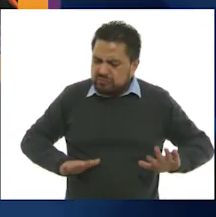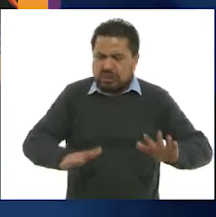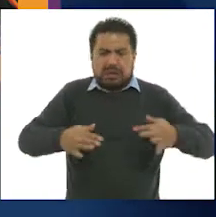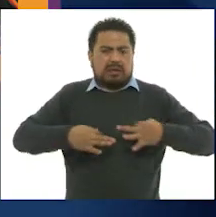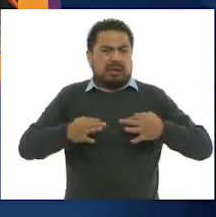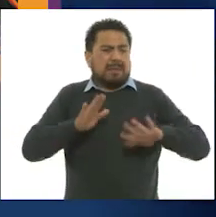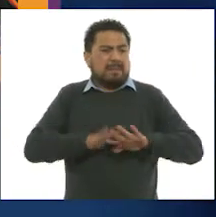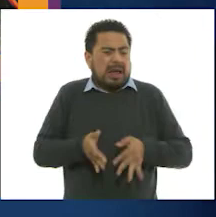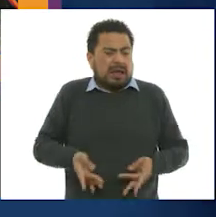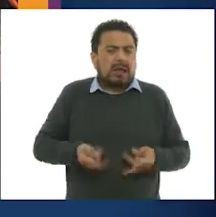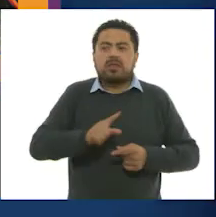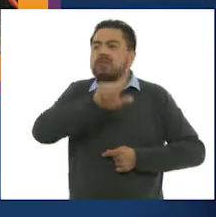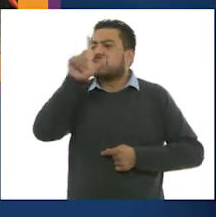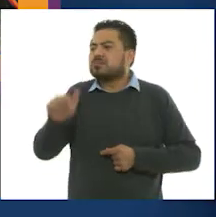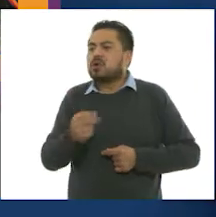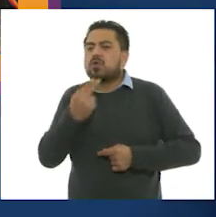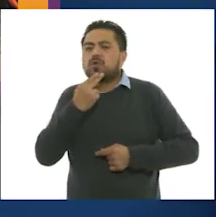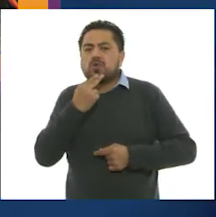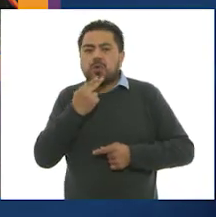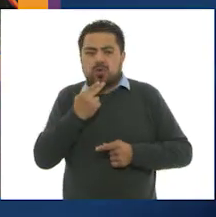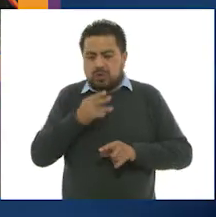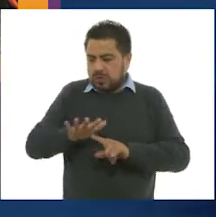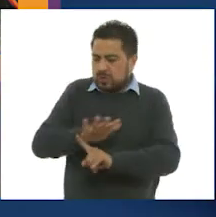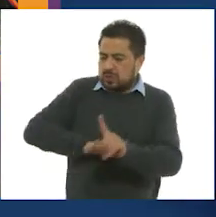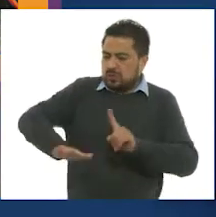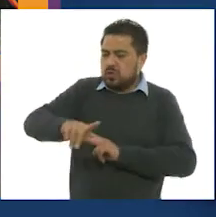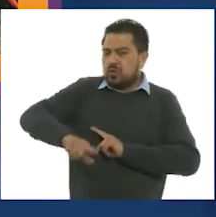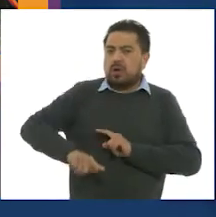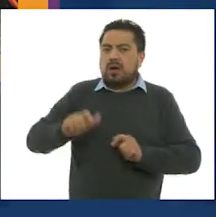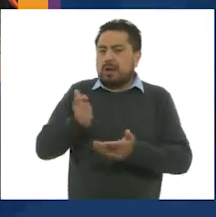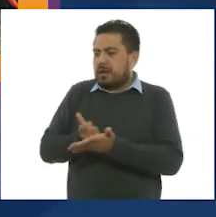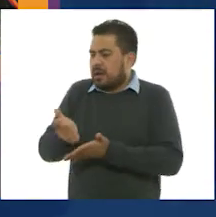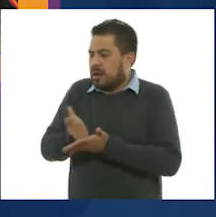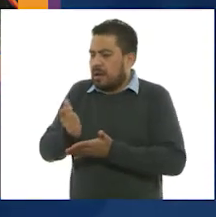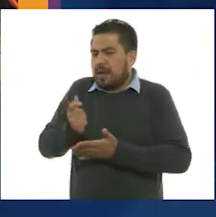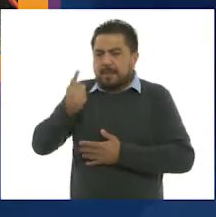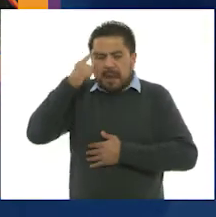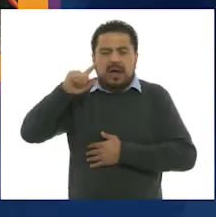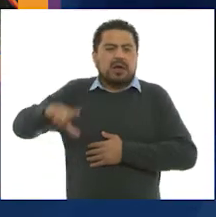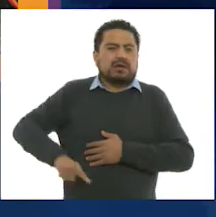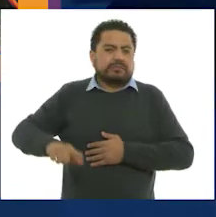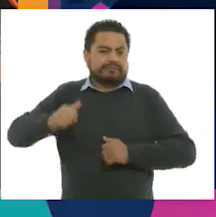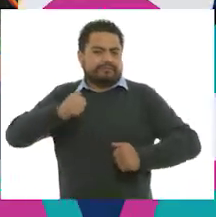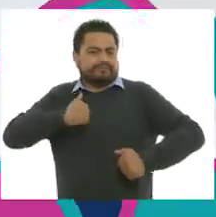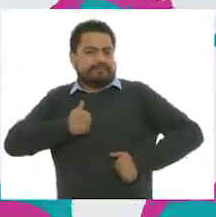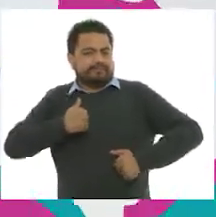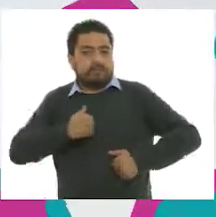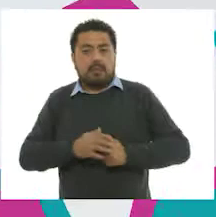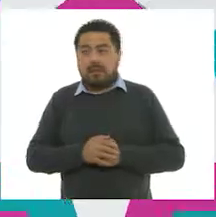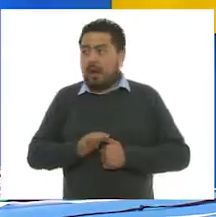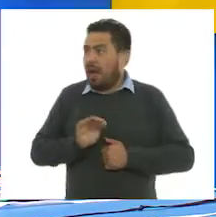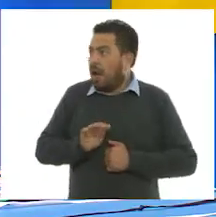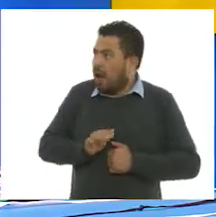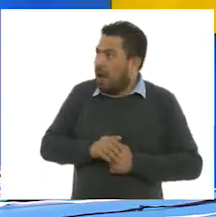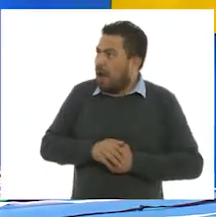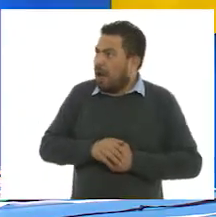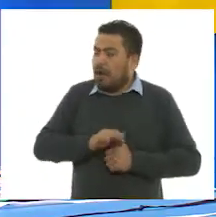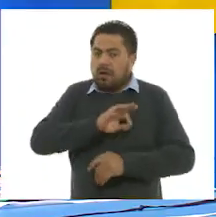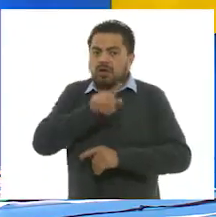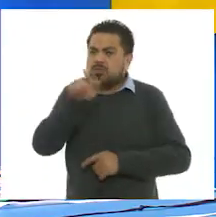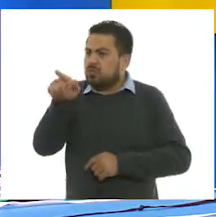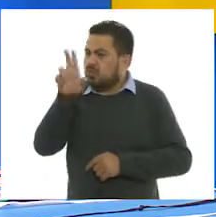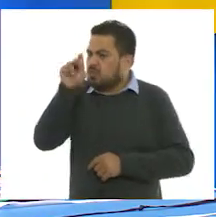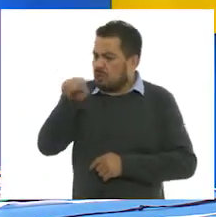que después utilizaba el Estado Inca para pagarle con ropa a sus funcionarios y militares. ¡Ah! Entonces tú no